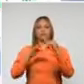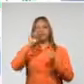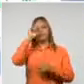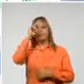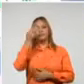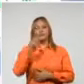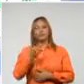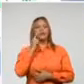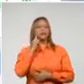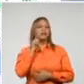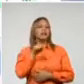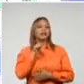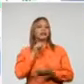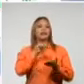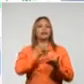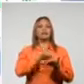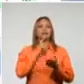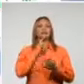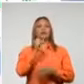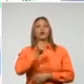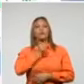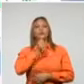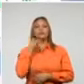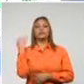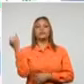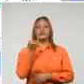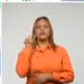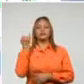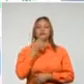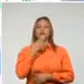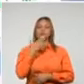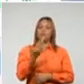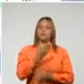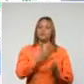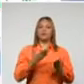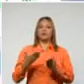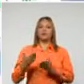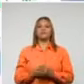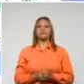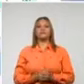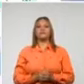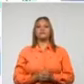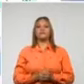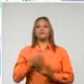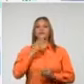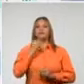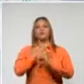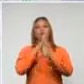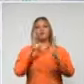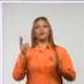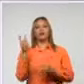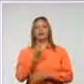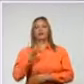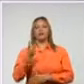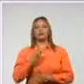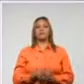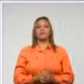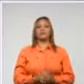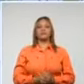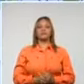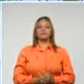encuentra en el Centro de Prensa Internacional y recibe la señal, mi buen amigo Héctor Amec Velázquez. Muy buenos días a ambos.